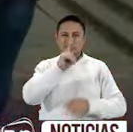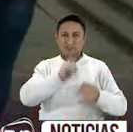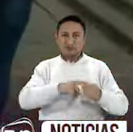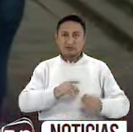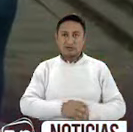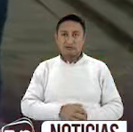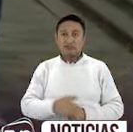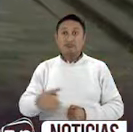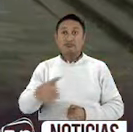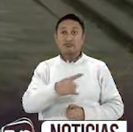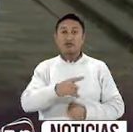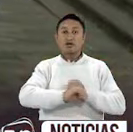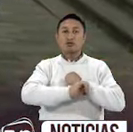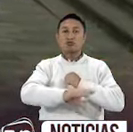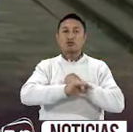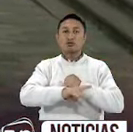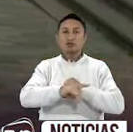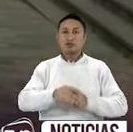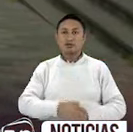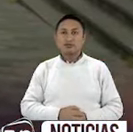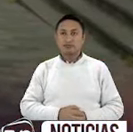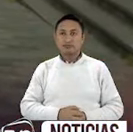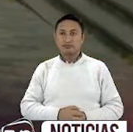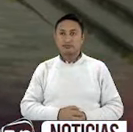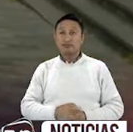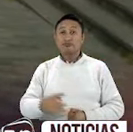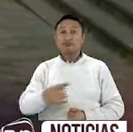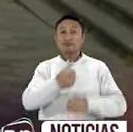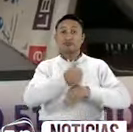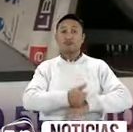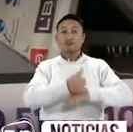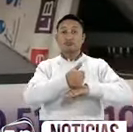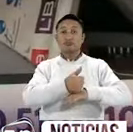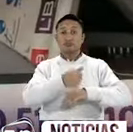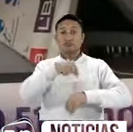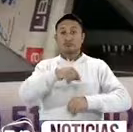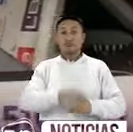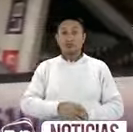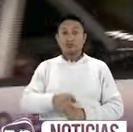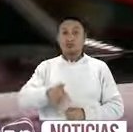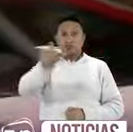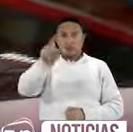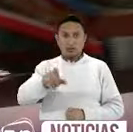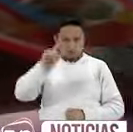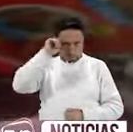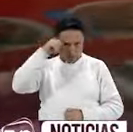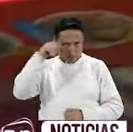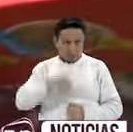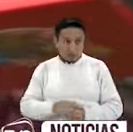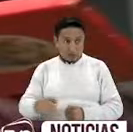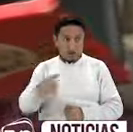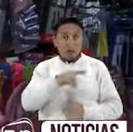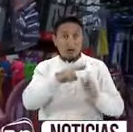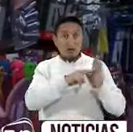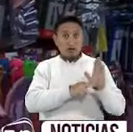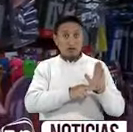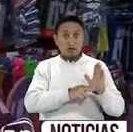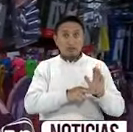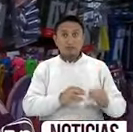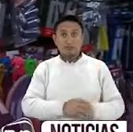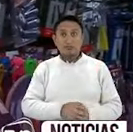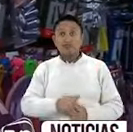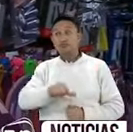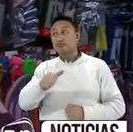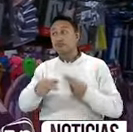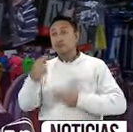colonial son las publicidades no autorizadas. Acá las autoridades fueron enfáticas en recordar a los ciudadanos la normativa vigente. Que a los otros